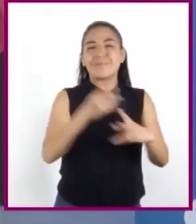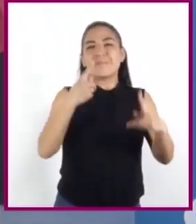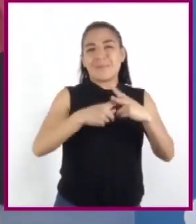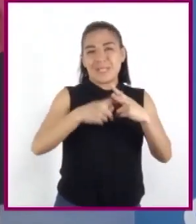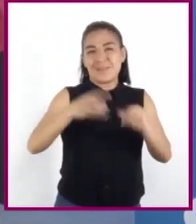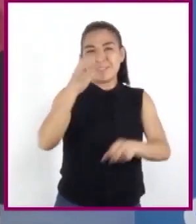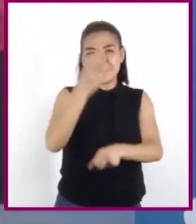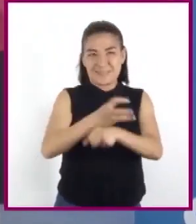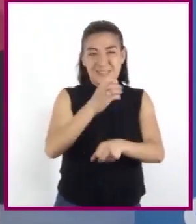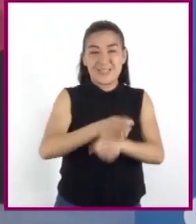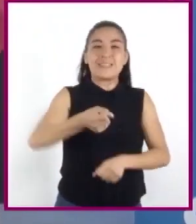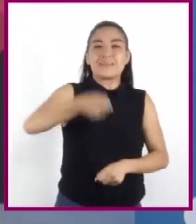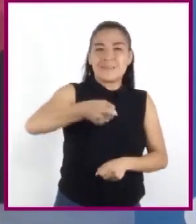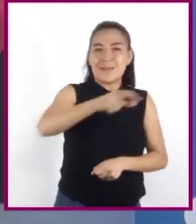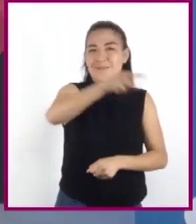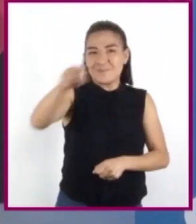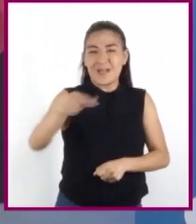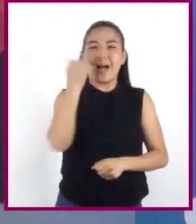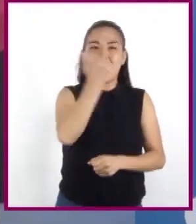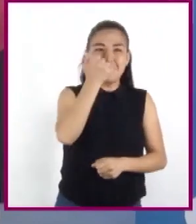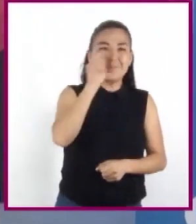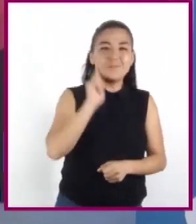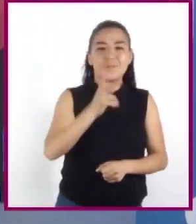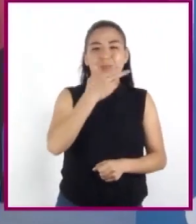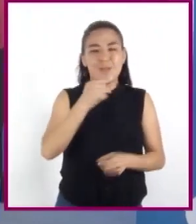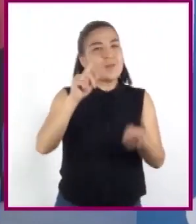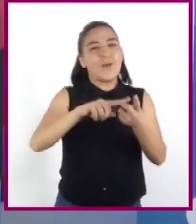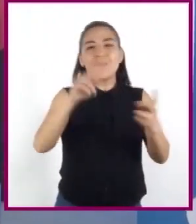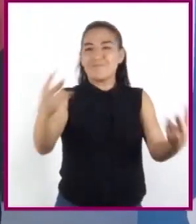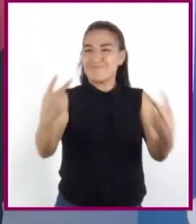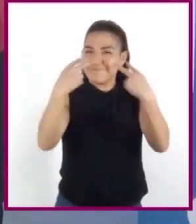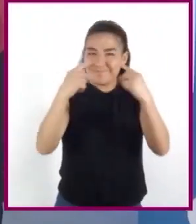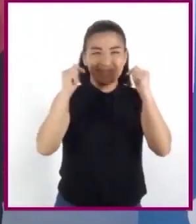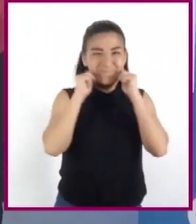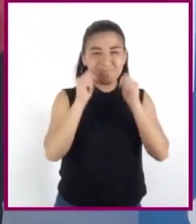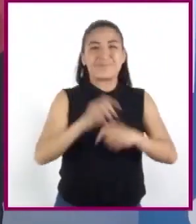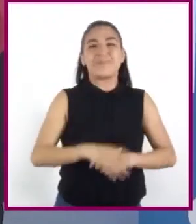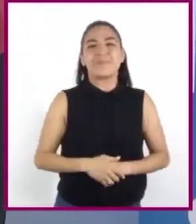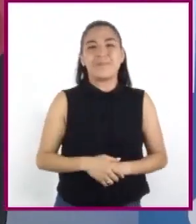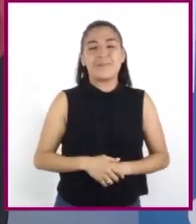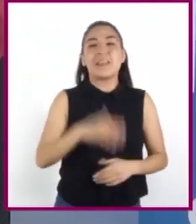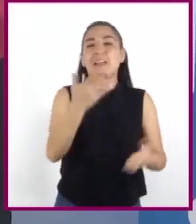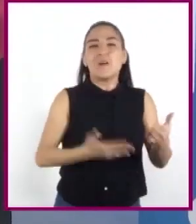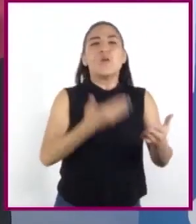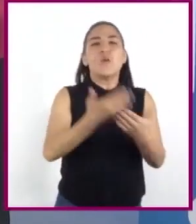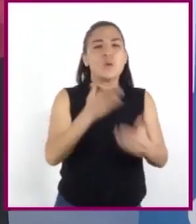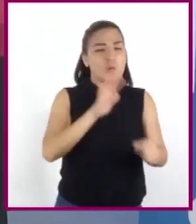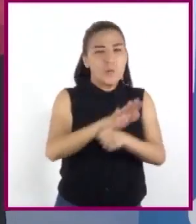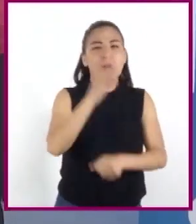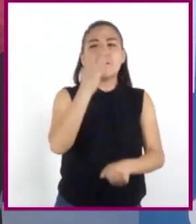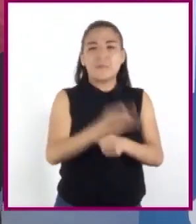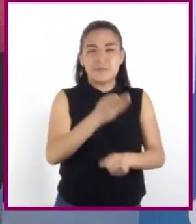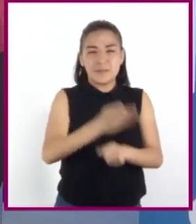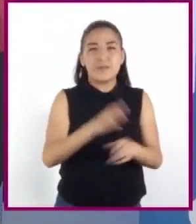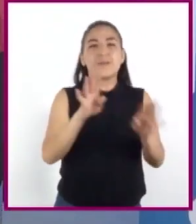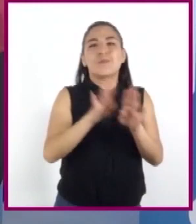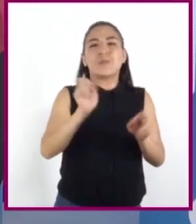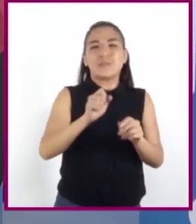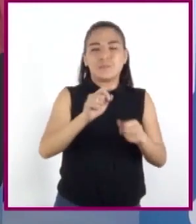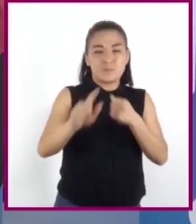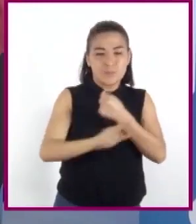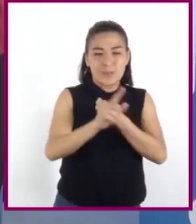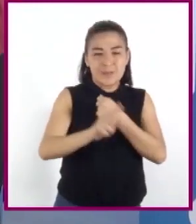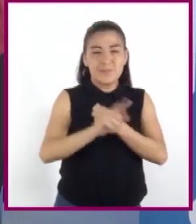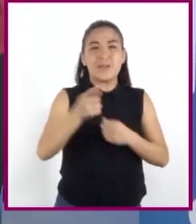saludar a las alumnas y alumnos donde sea que nos sigan. El propósito de esta sesión es resolver problemas cuadráticos